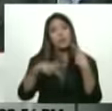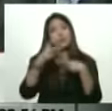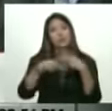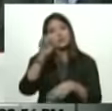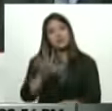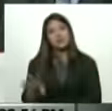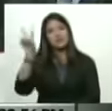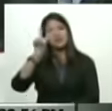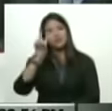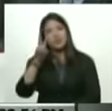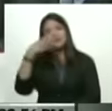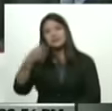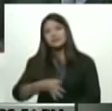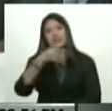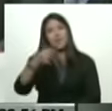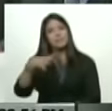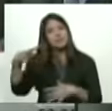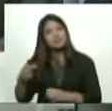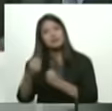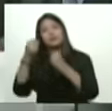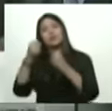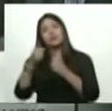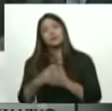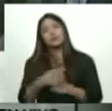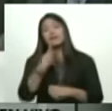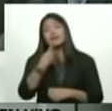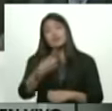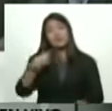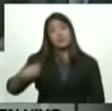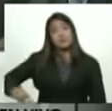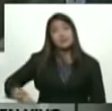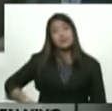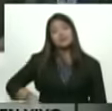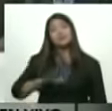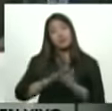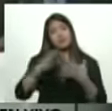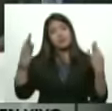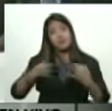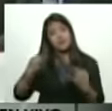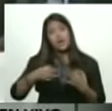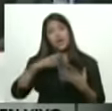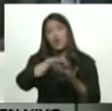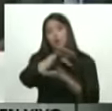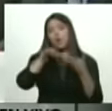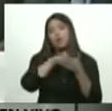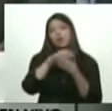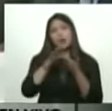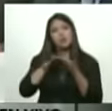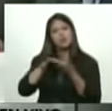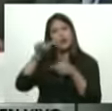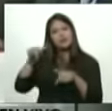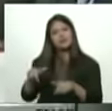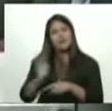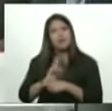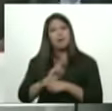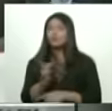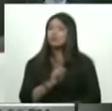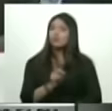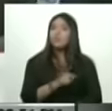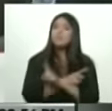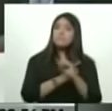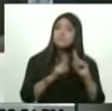país. Siempre salvando y como diciendo el presidente con mucha honestidad que los problemas no los vamos a resolver de un día para otro, pero que